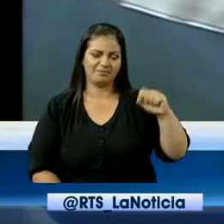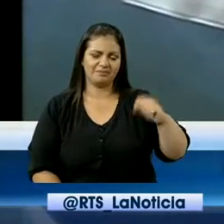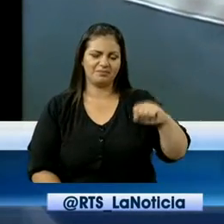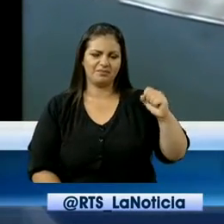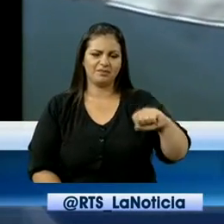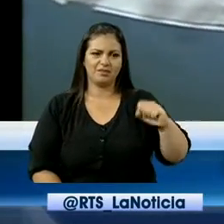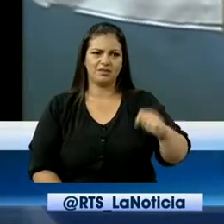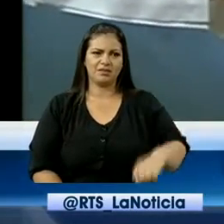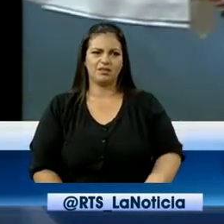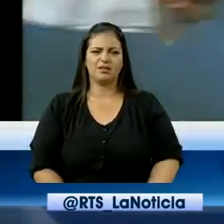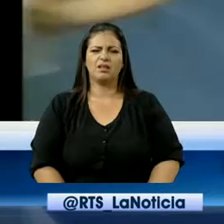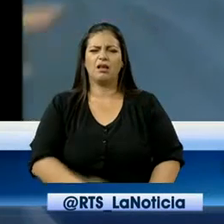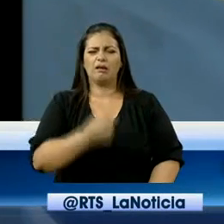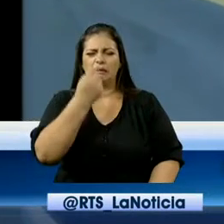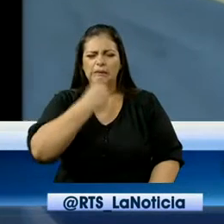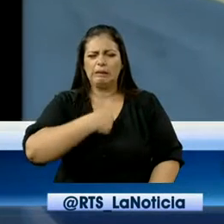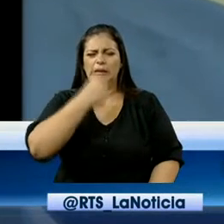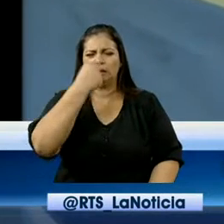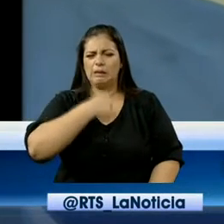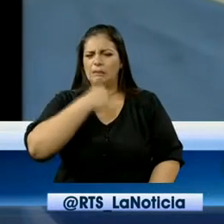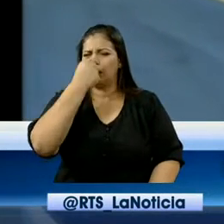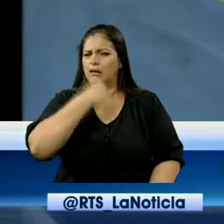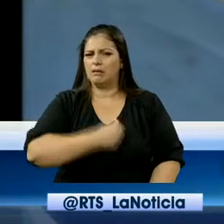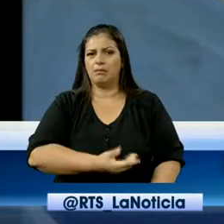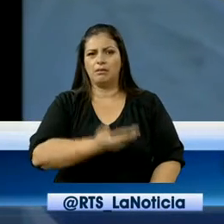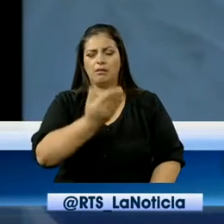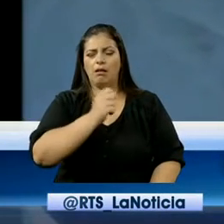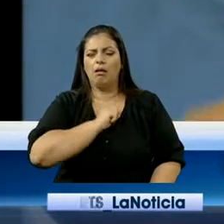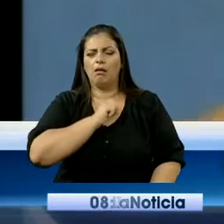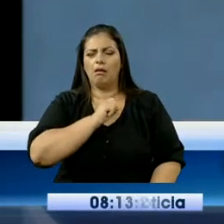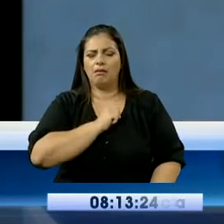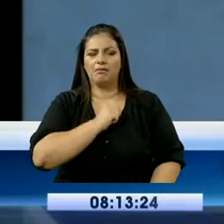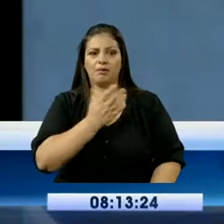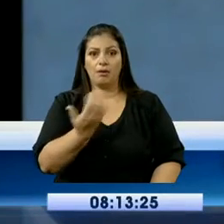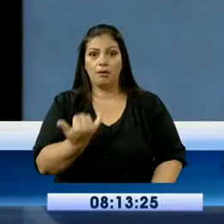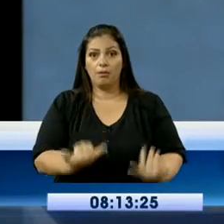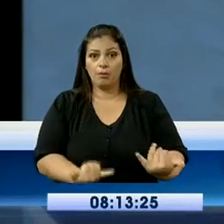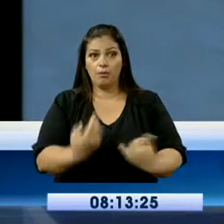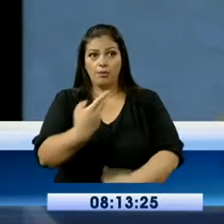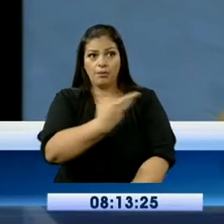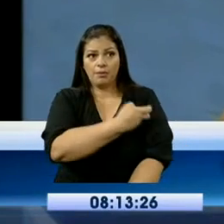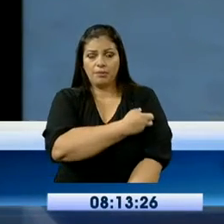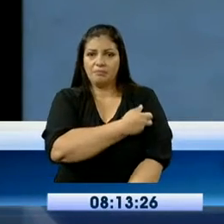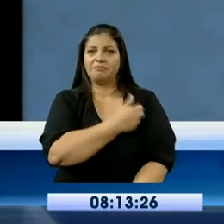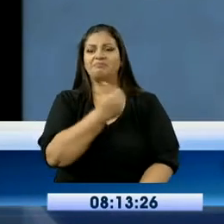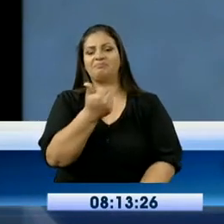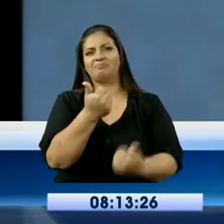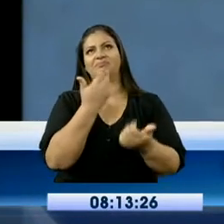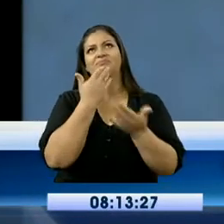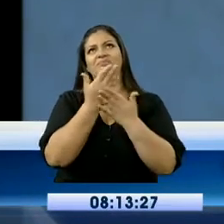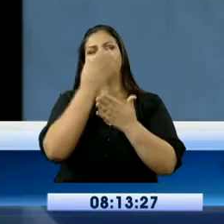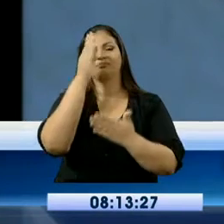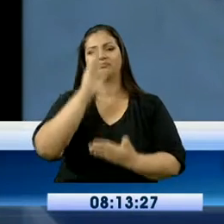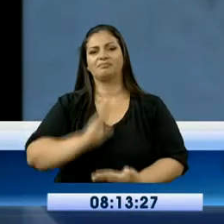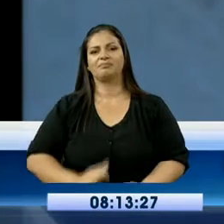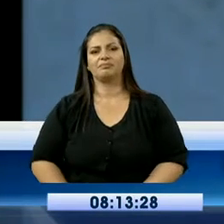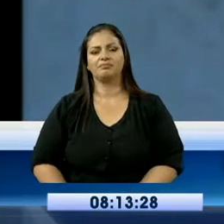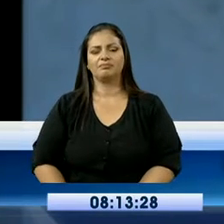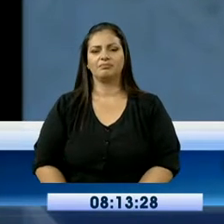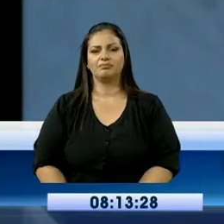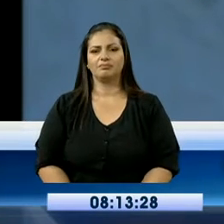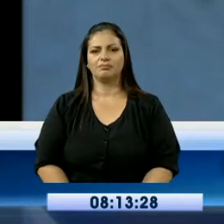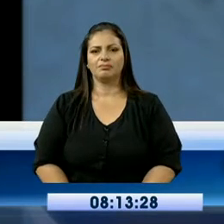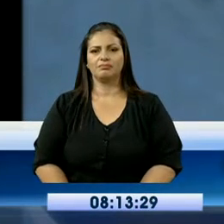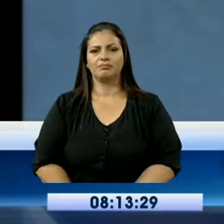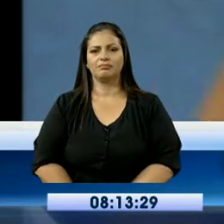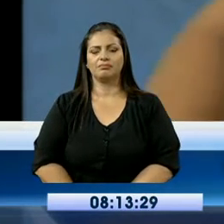está así sufriendo de gripe y gracias a Dios hay esa posibilidad de vacunarlos así para evitar un